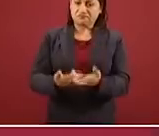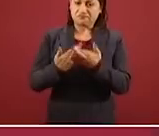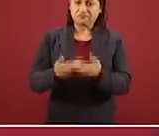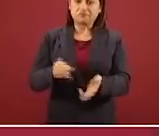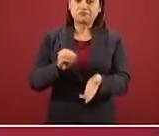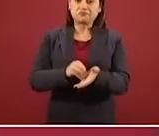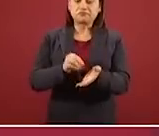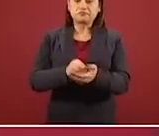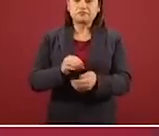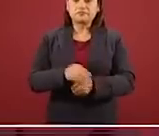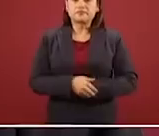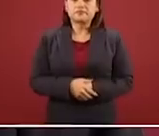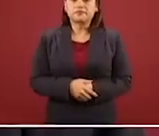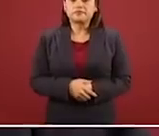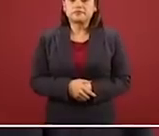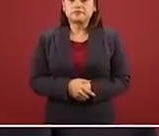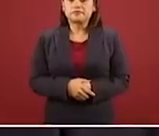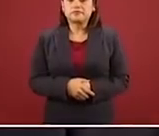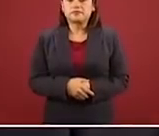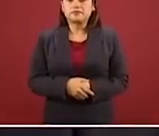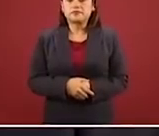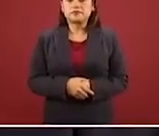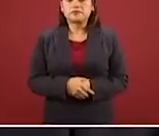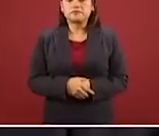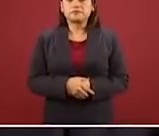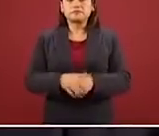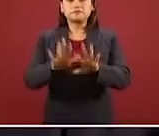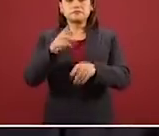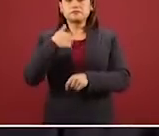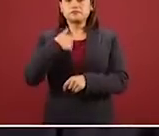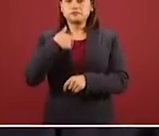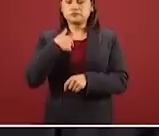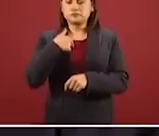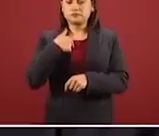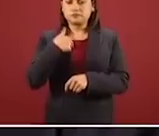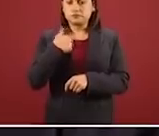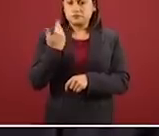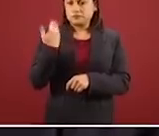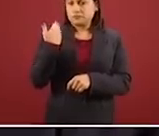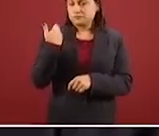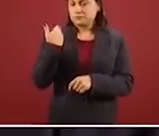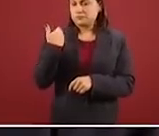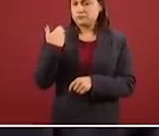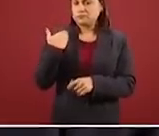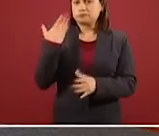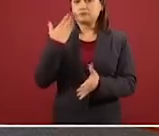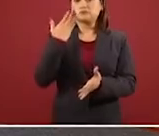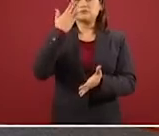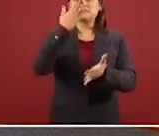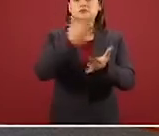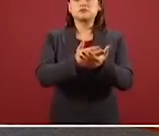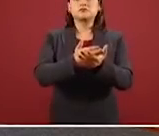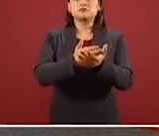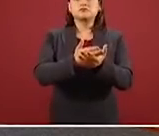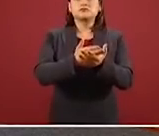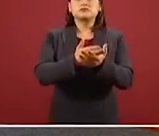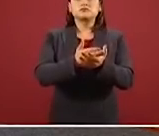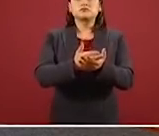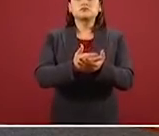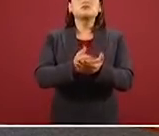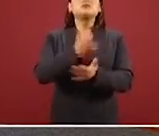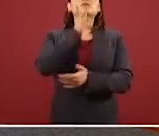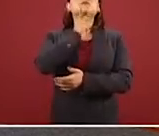petrolero. Ahora que fui a los campos petroleros de tierra y de aguas